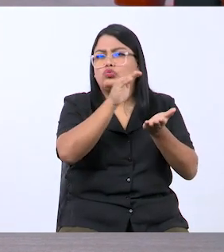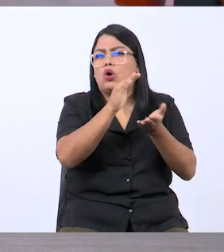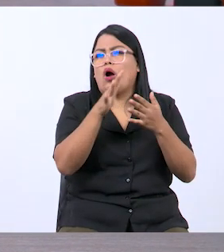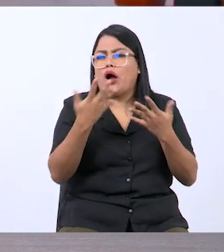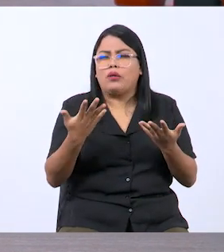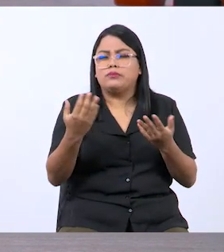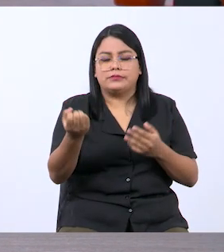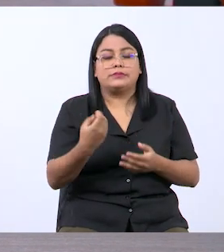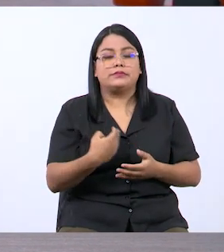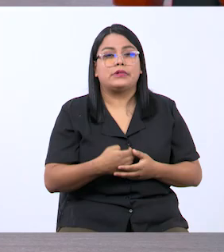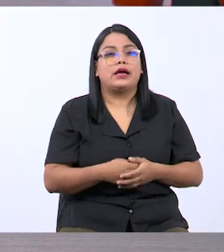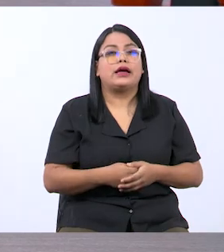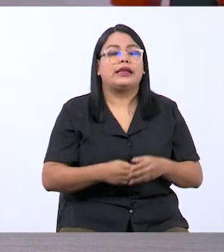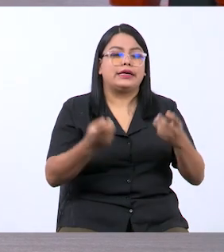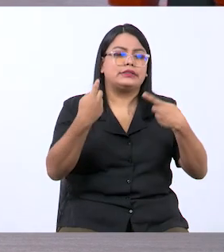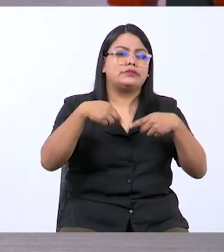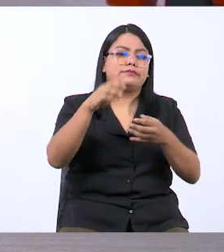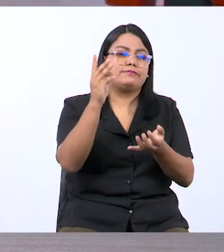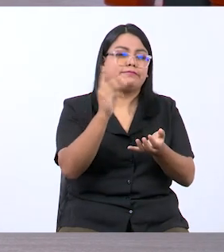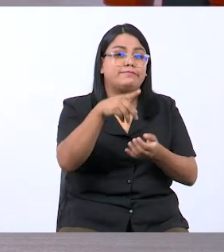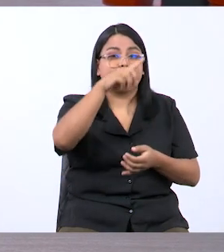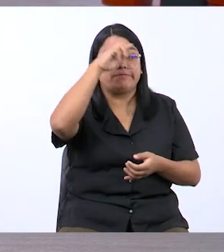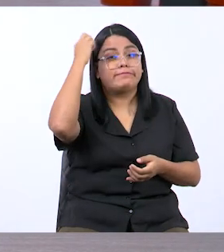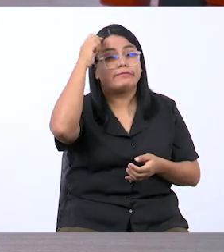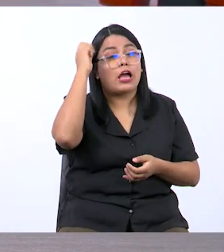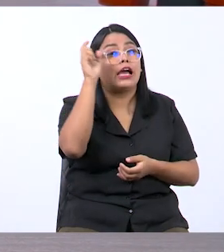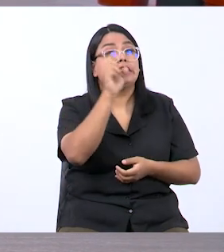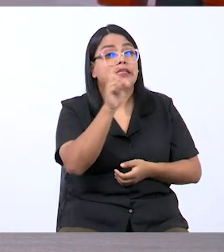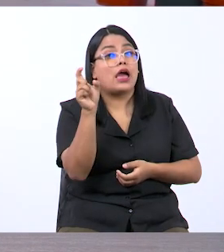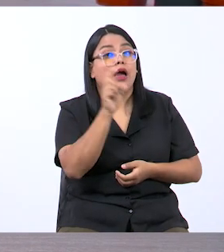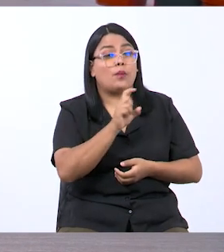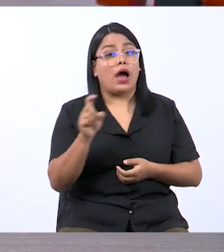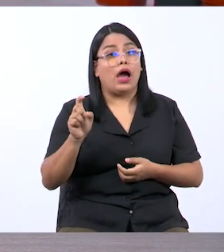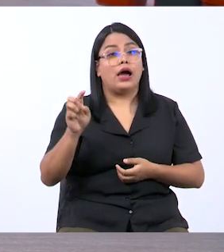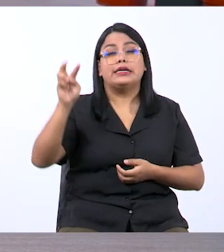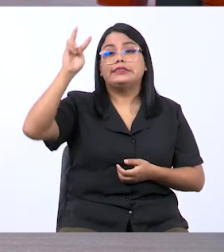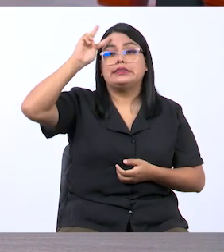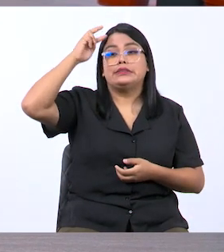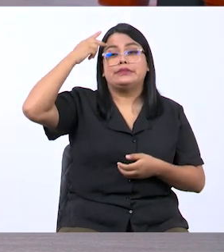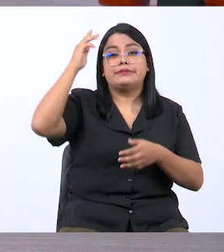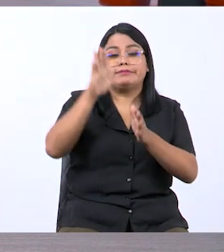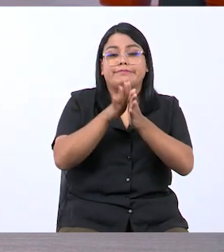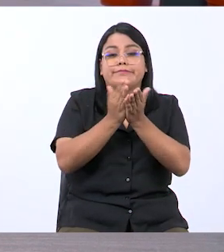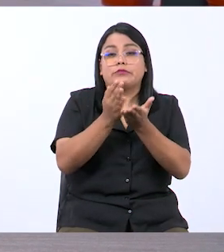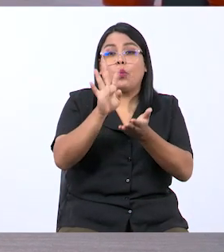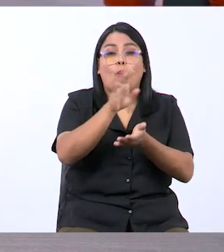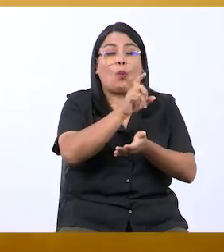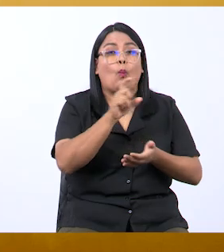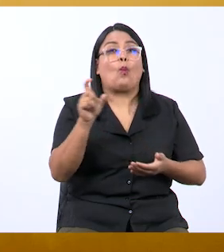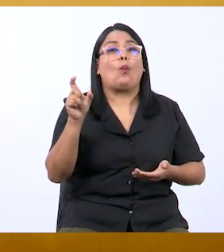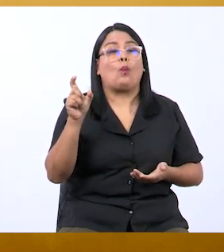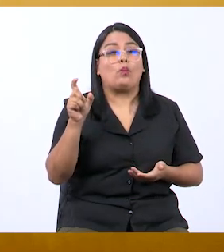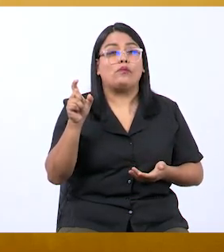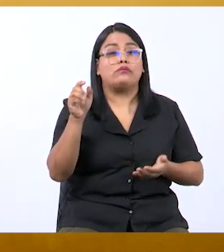unidad didáctica. La secuencia didáctica, Antonieta, se trabaja por semana. Es decir, que el libro que tiene 4 semanas en cada